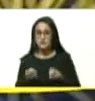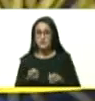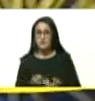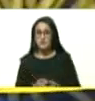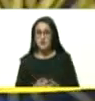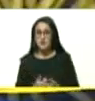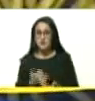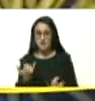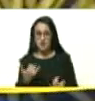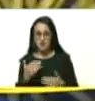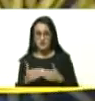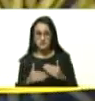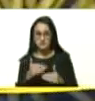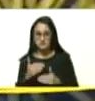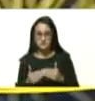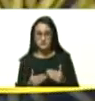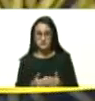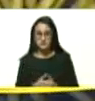Hemos venido